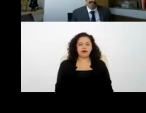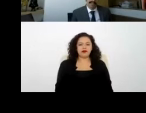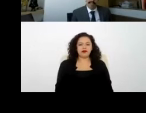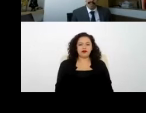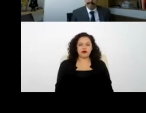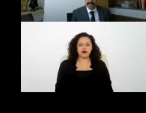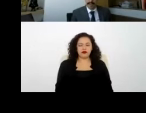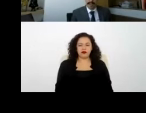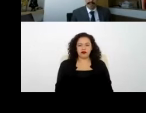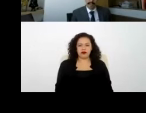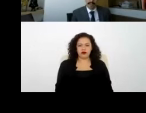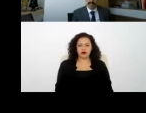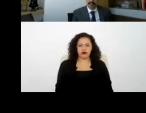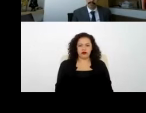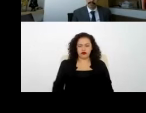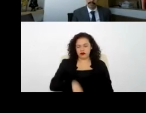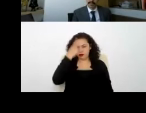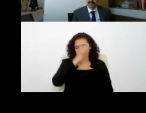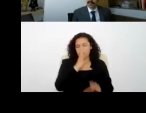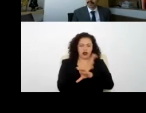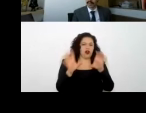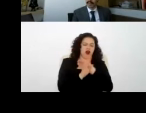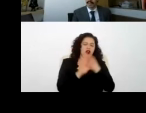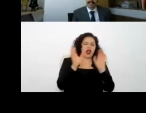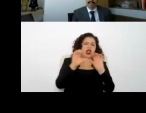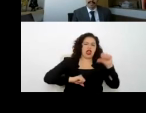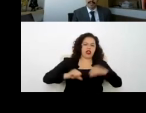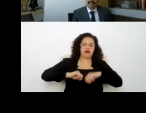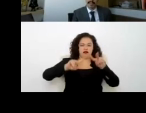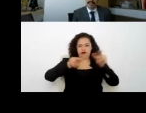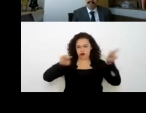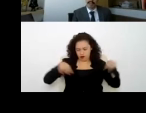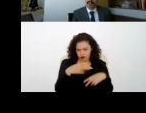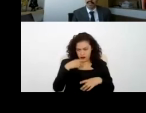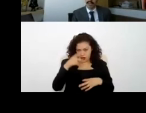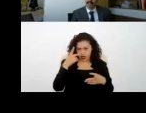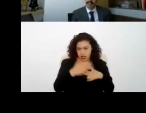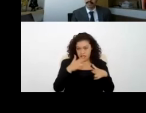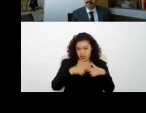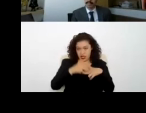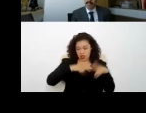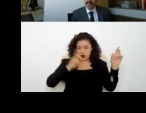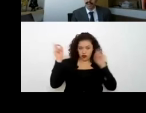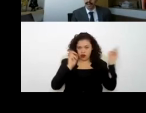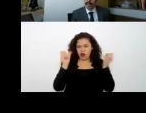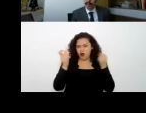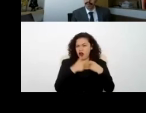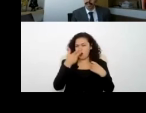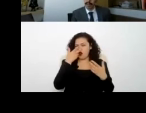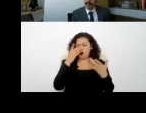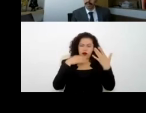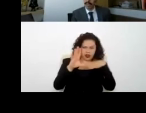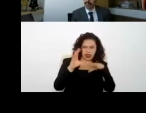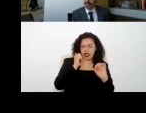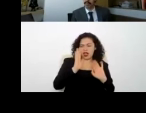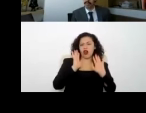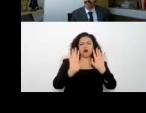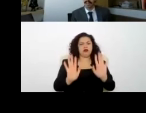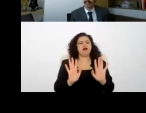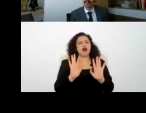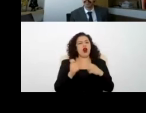ciertas entidades que realizan actividades vulnerables. Hasta aquí, ¿algo que quieran detenerme, algo que quieran comentar